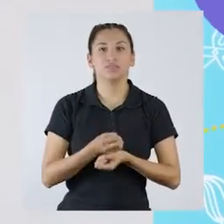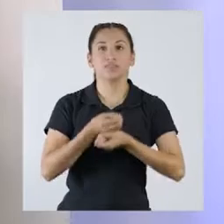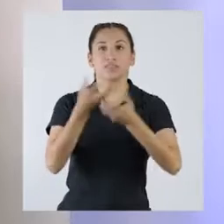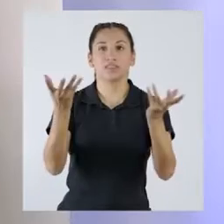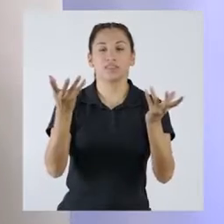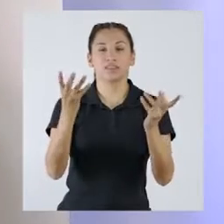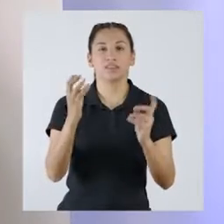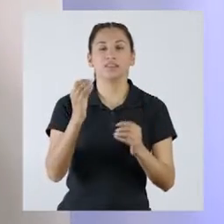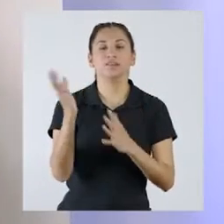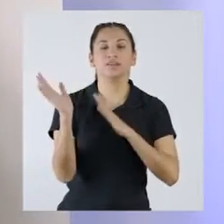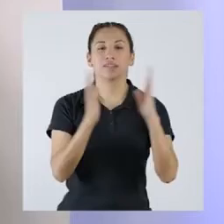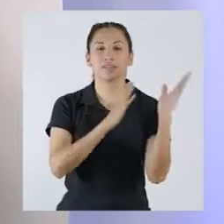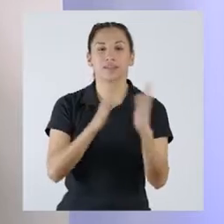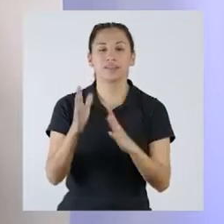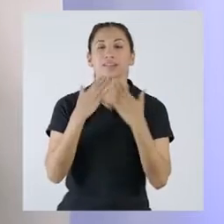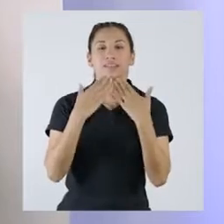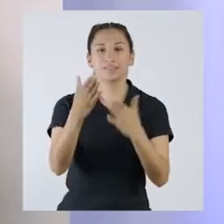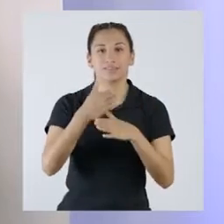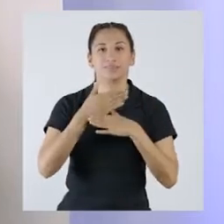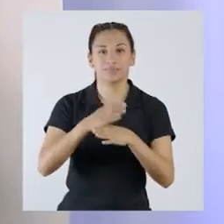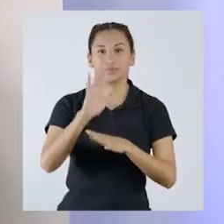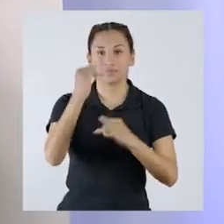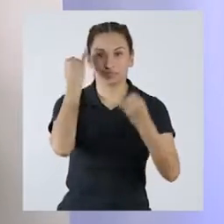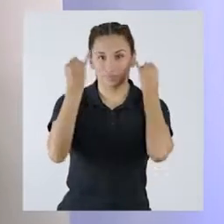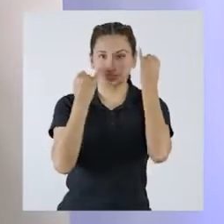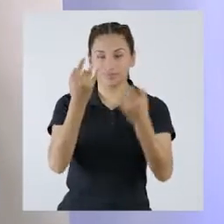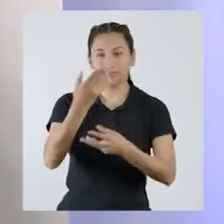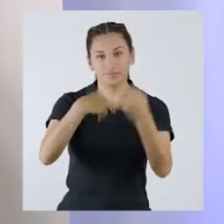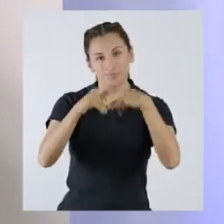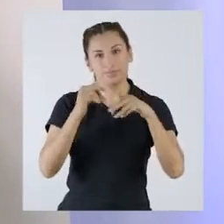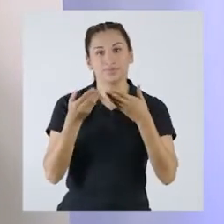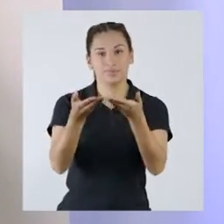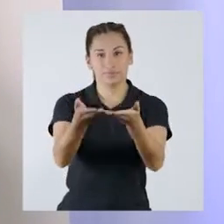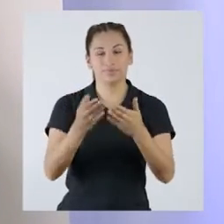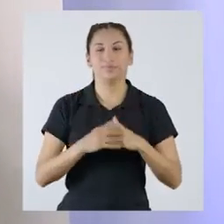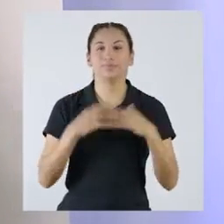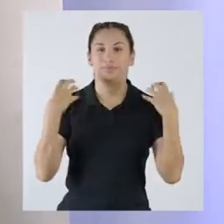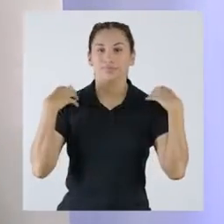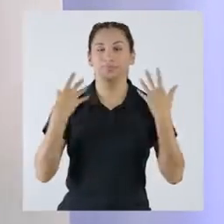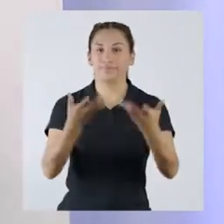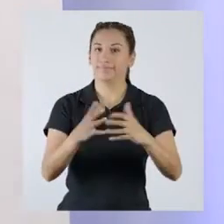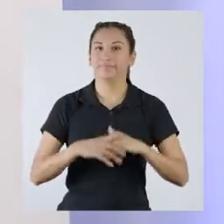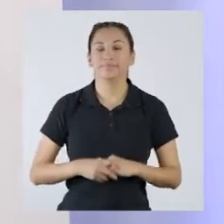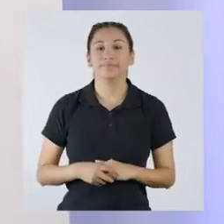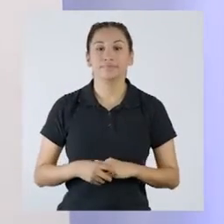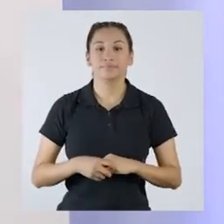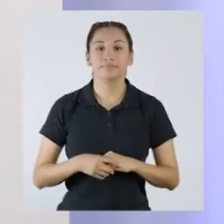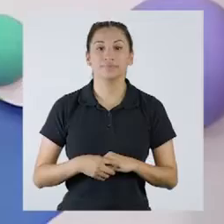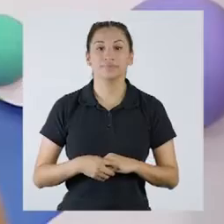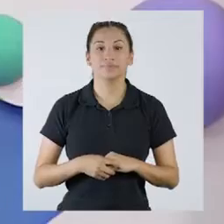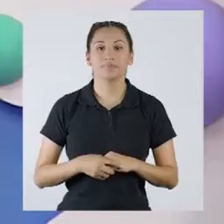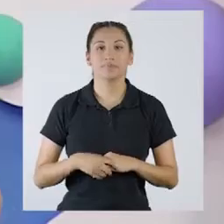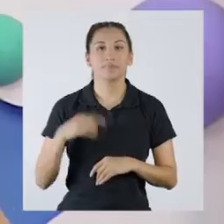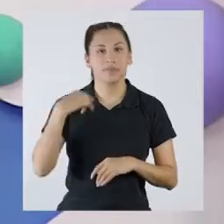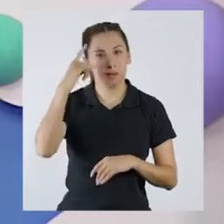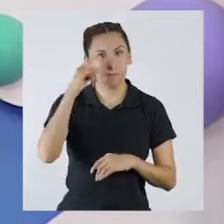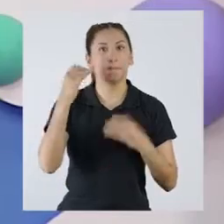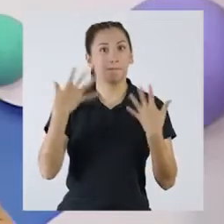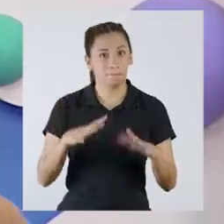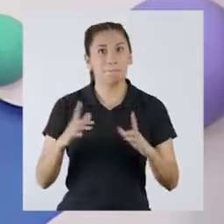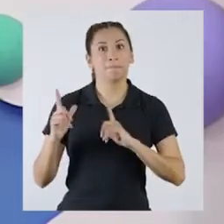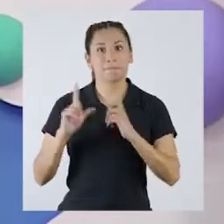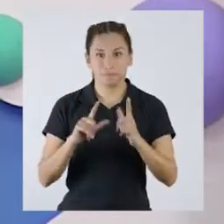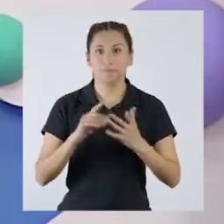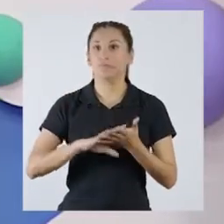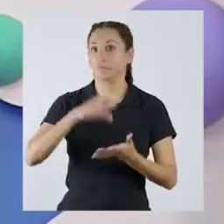oxígeno. Muchas gracias por compartir sus ideas con nosotros. Volvemos con ustedes, chicos. Creo que estamos listos